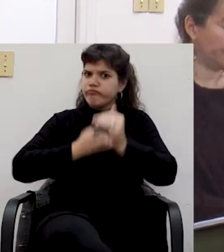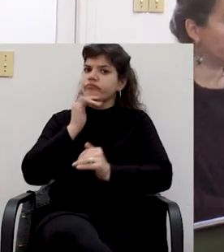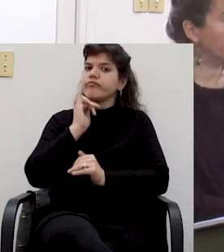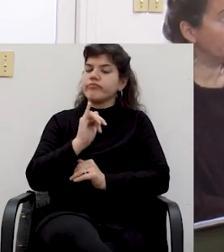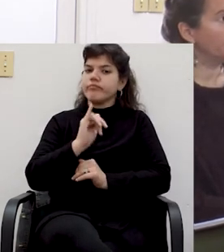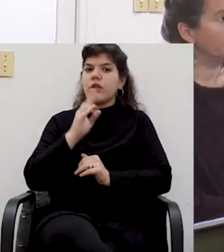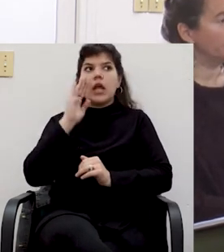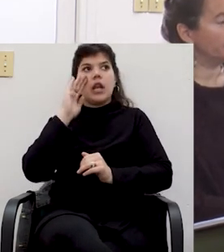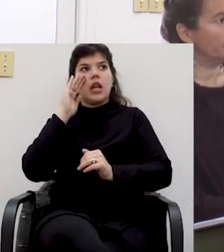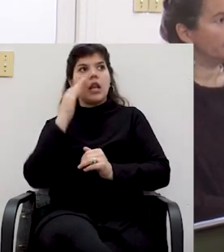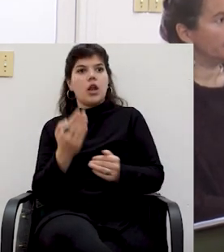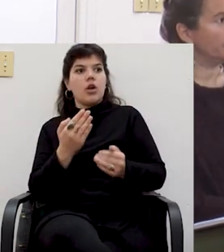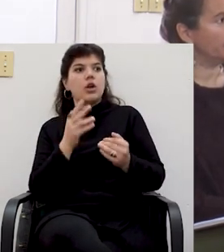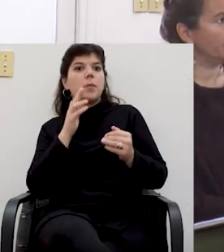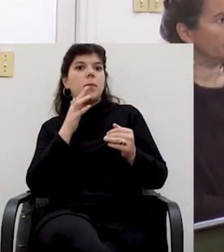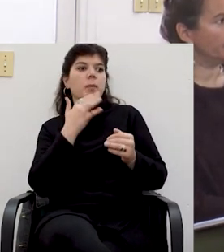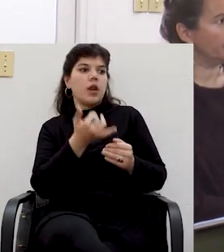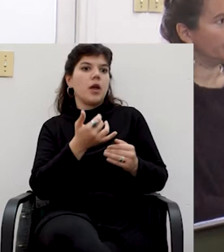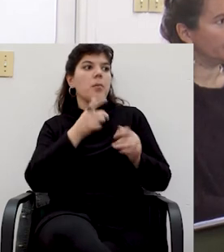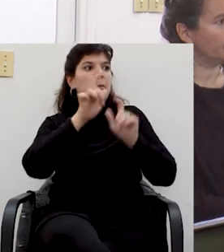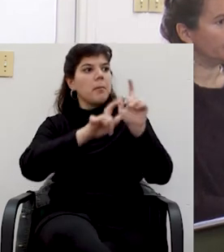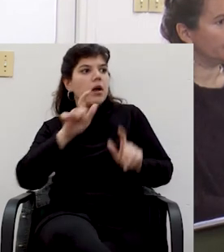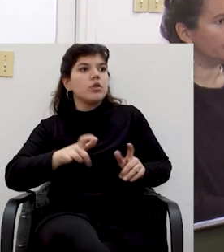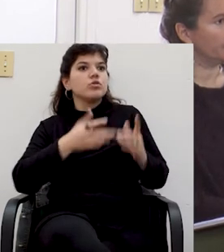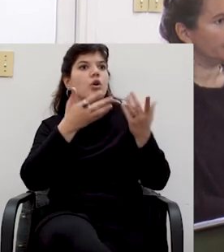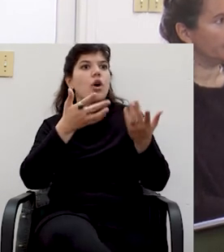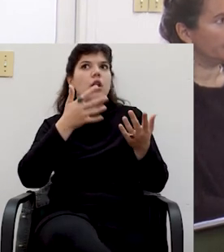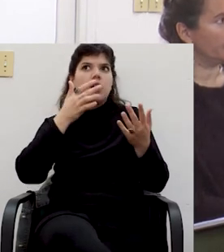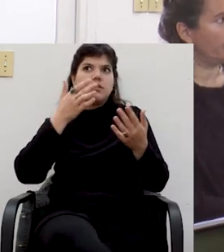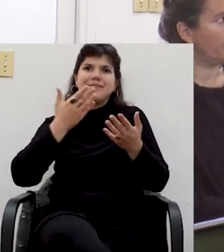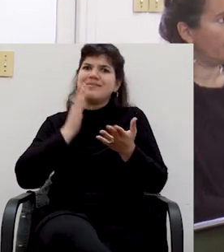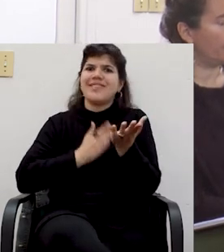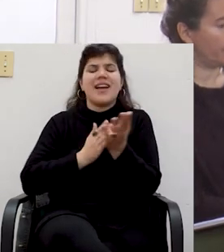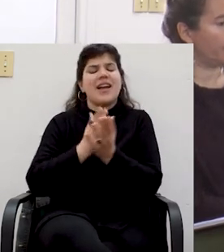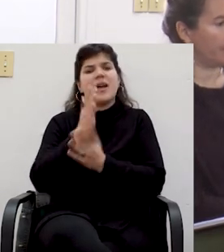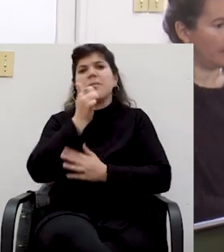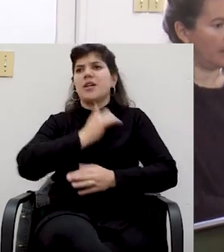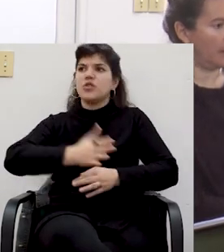en el reconocimiento de sujetos que históricamente han estado